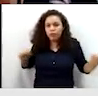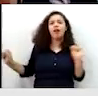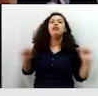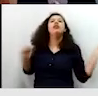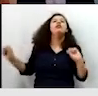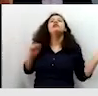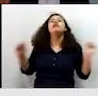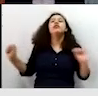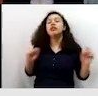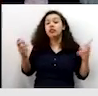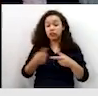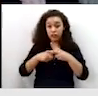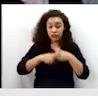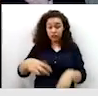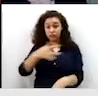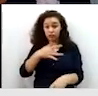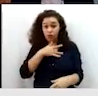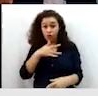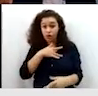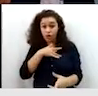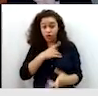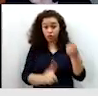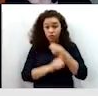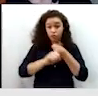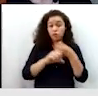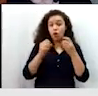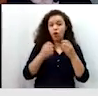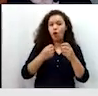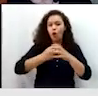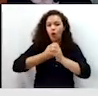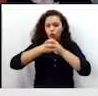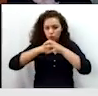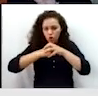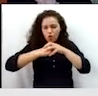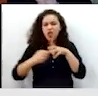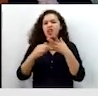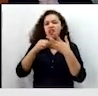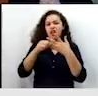empezar con problemas a nivel cardíaco o inclusive a nivel de articulaciones.